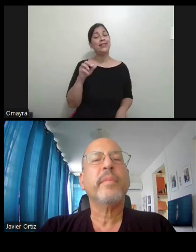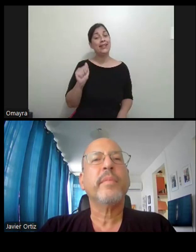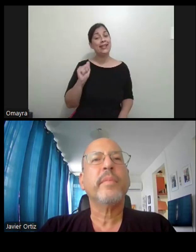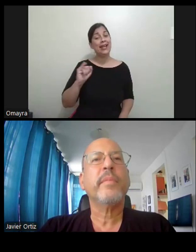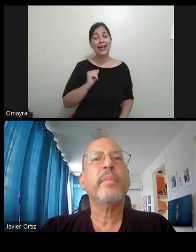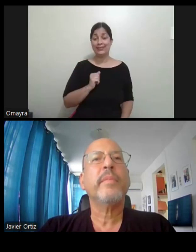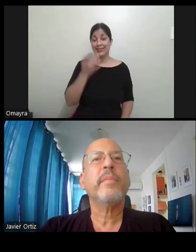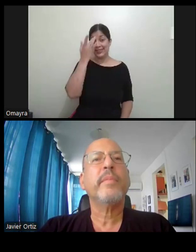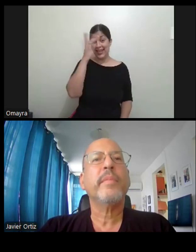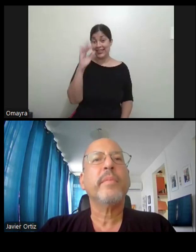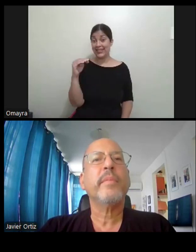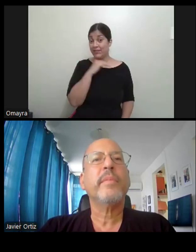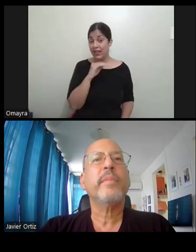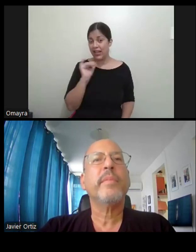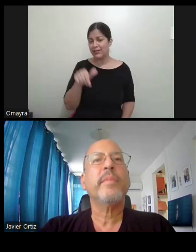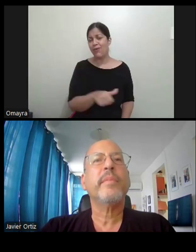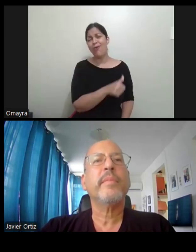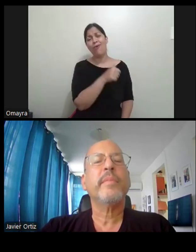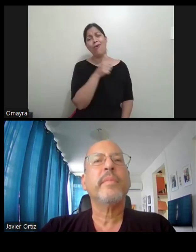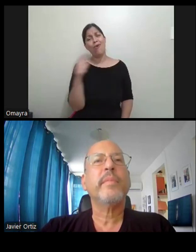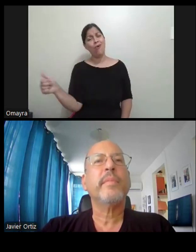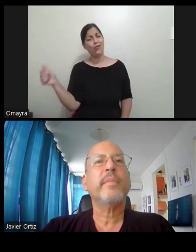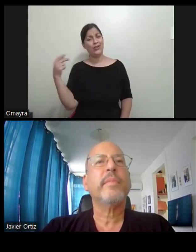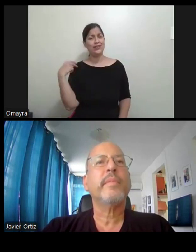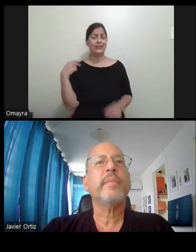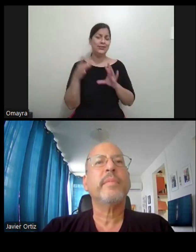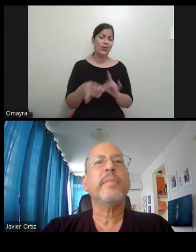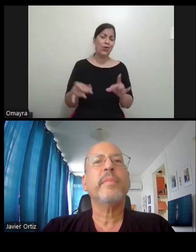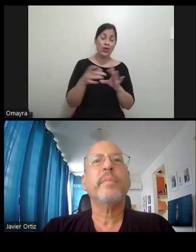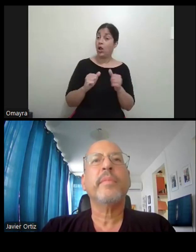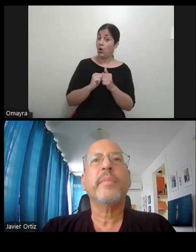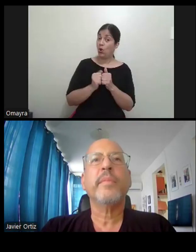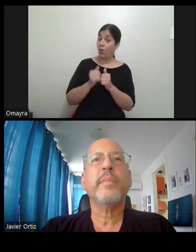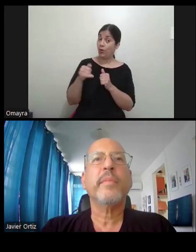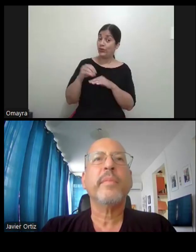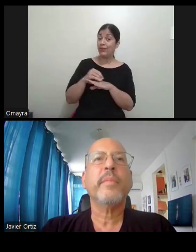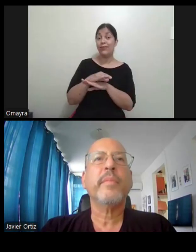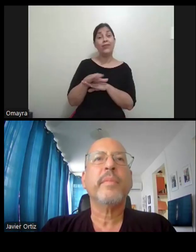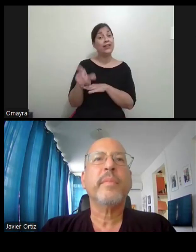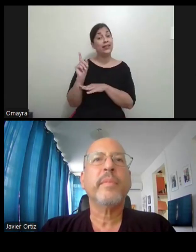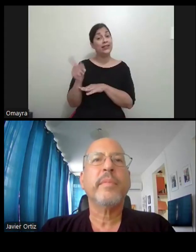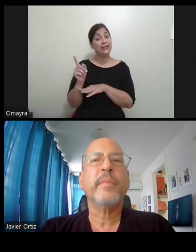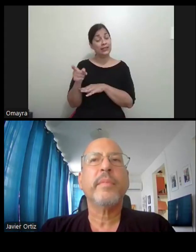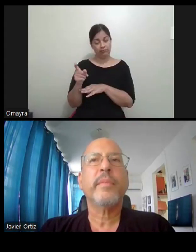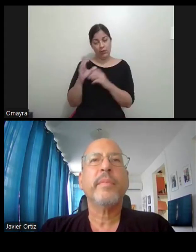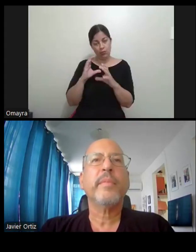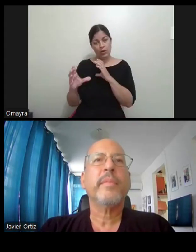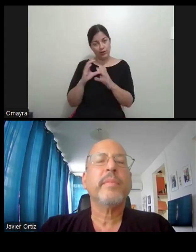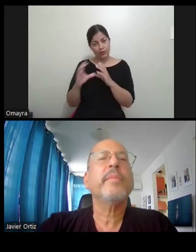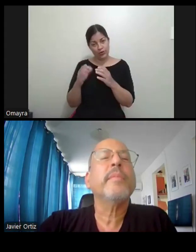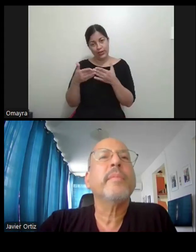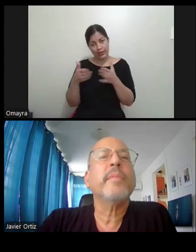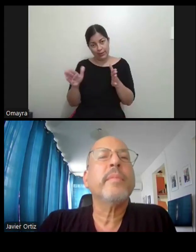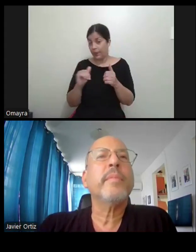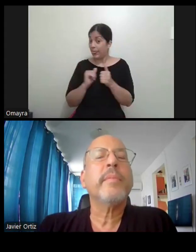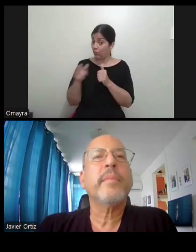es otra historia. ¿Cómo te afecta a ti en términos de las comunicaciones? A ti, bueno, y a las comunicaciones en general, ¿cómo tú lo